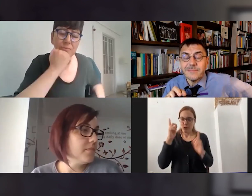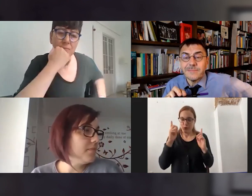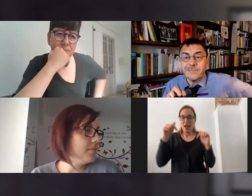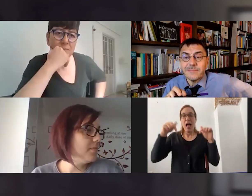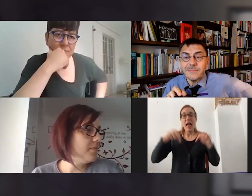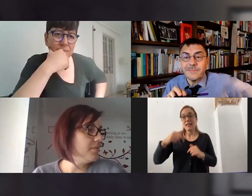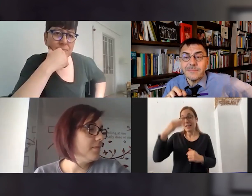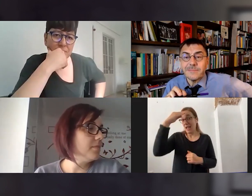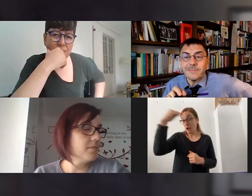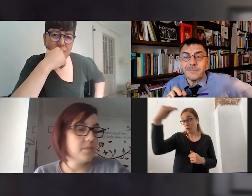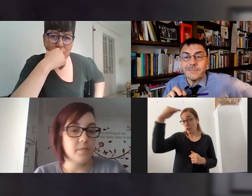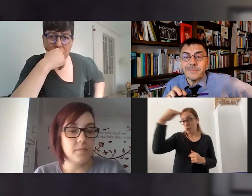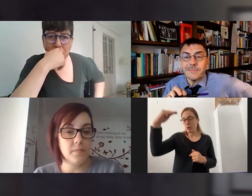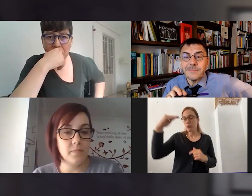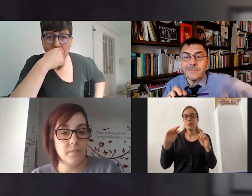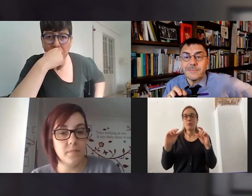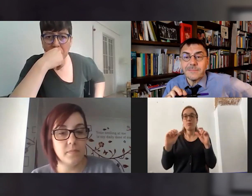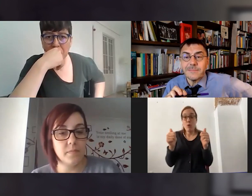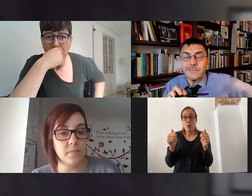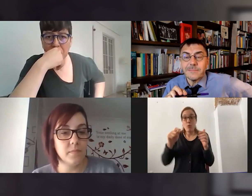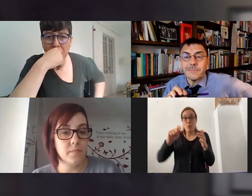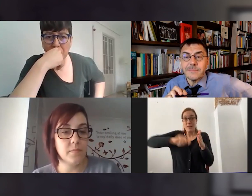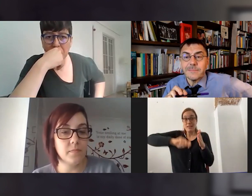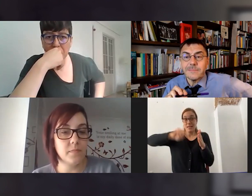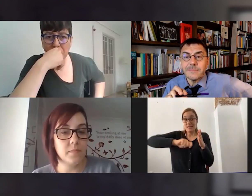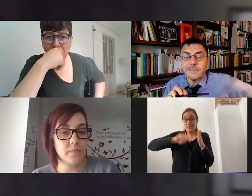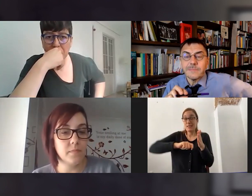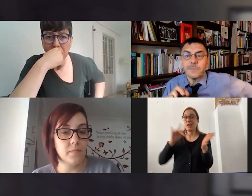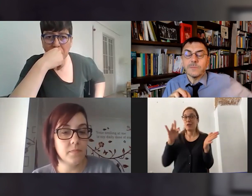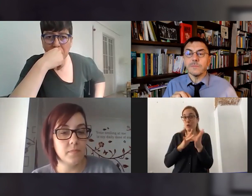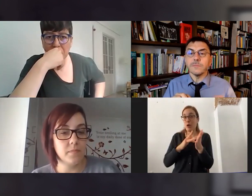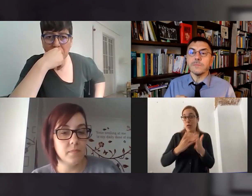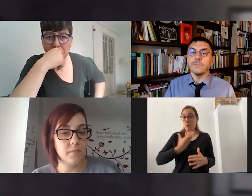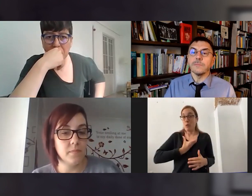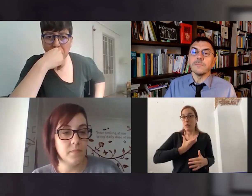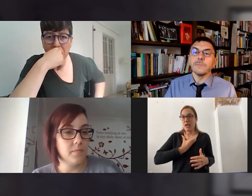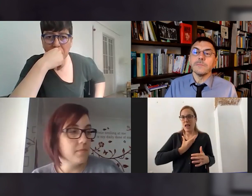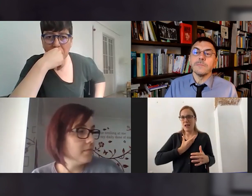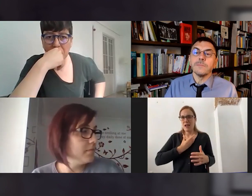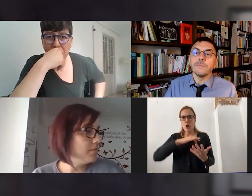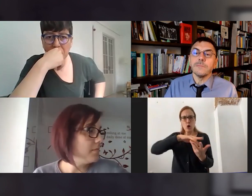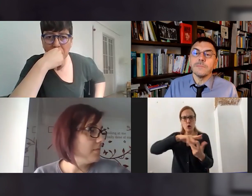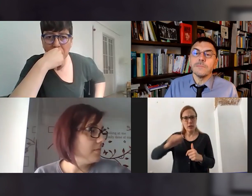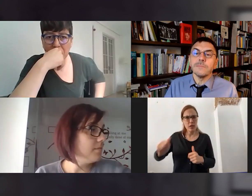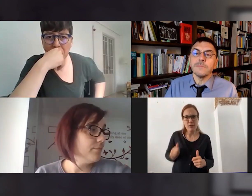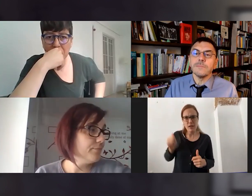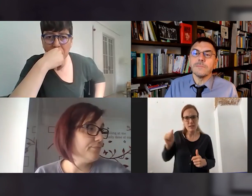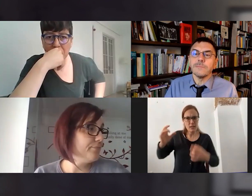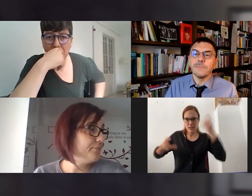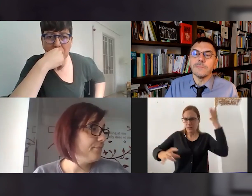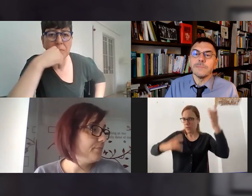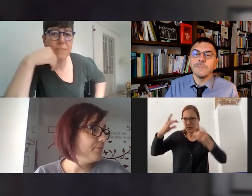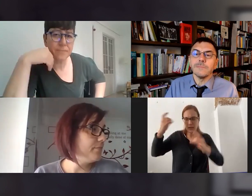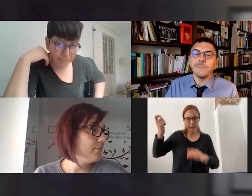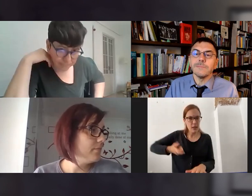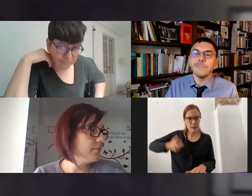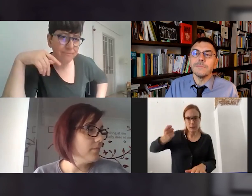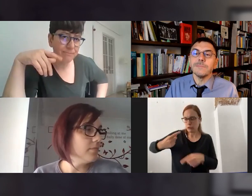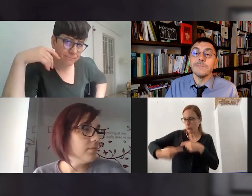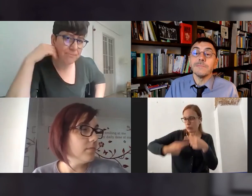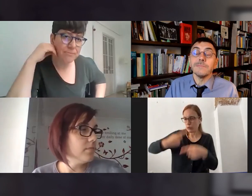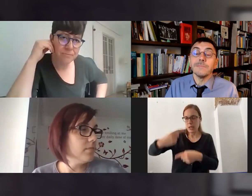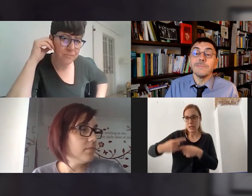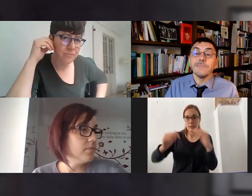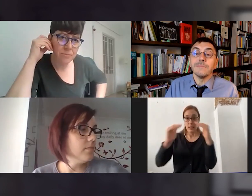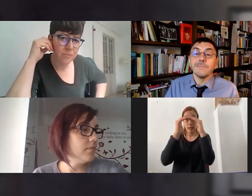primeros meses, cuando fui concejal, se inventaron noticias falsas constantemente. Las ponían en casa de mis padres. Yo me